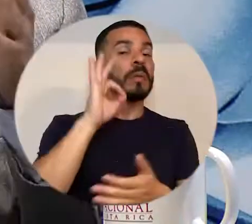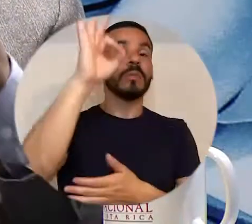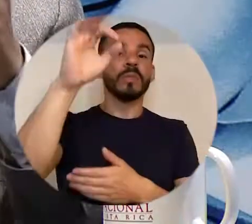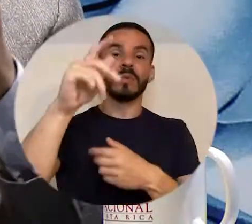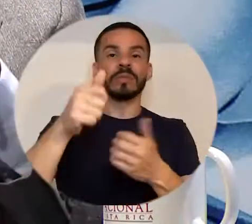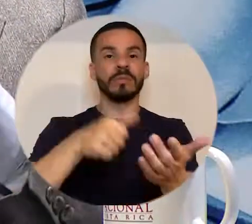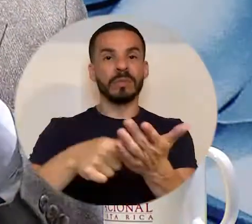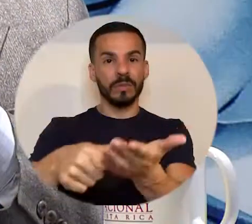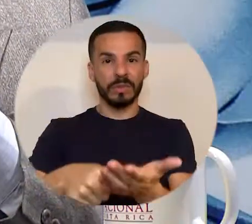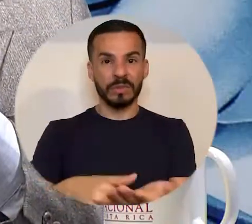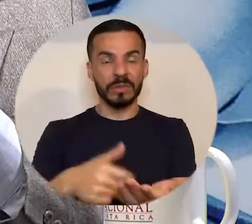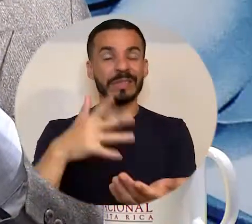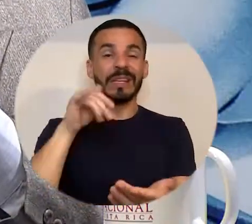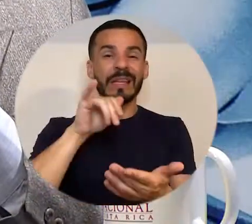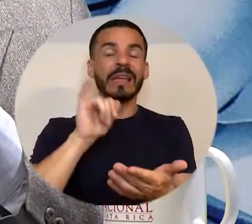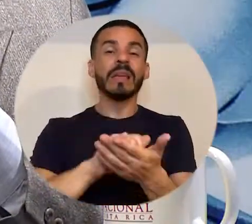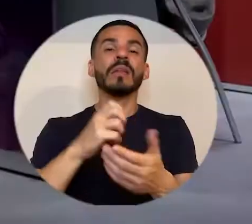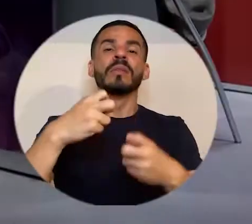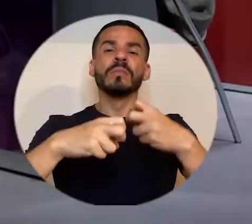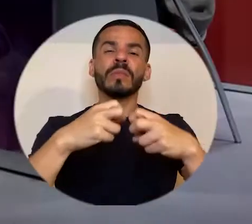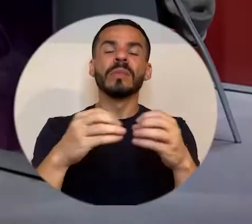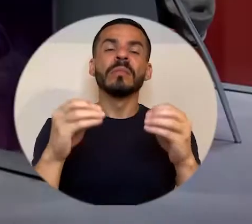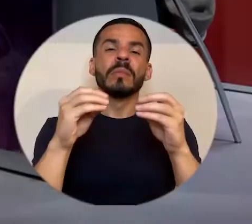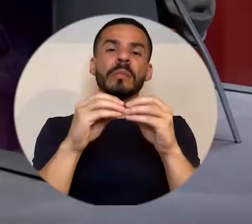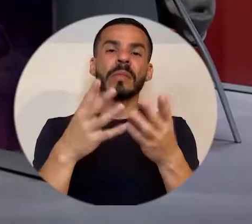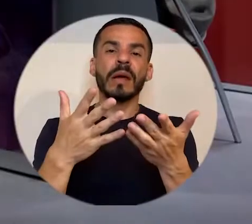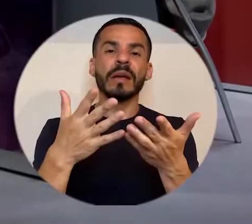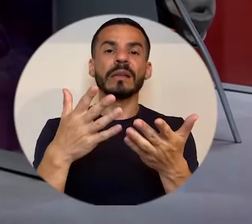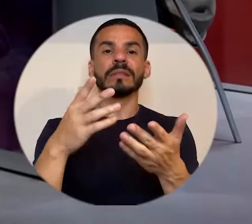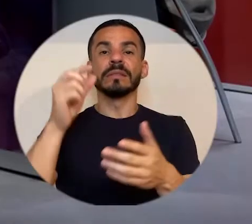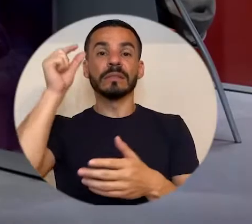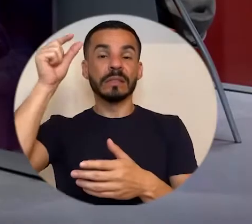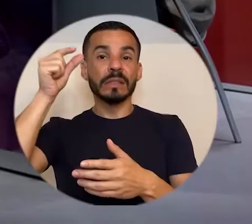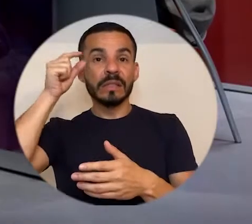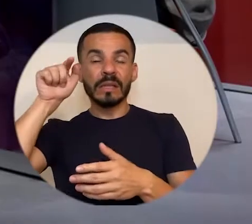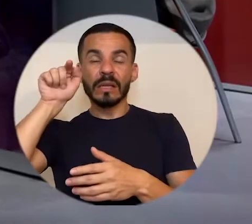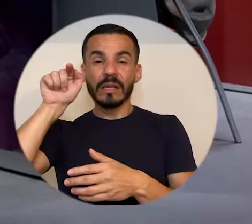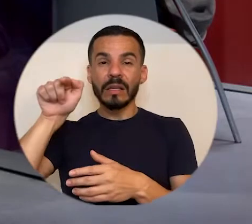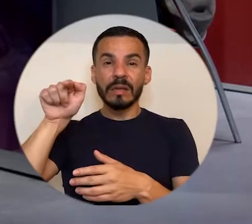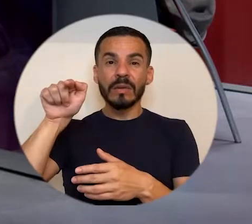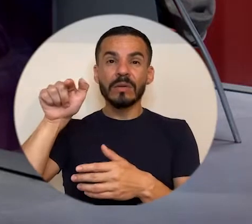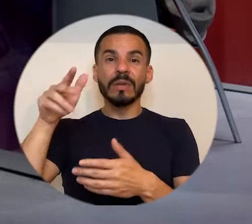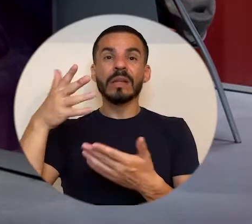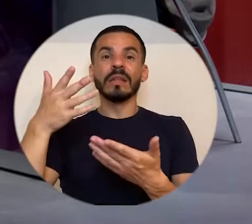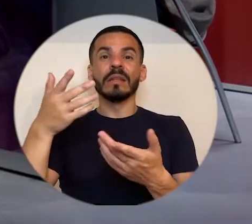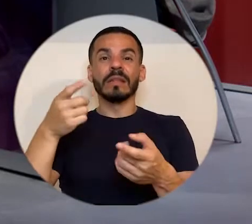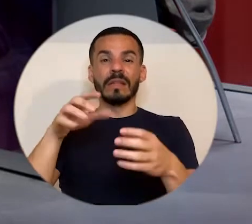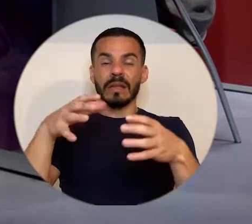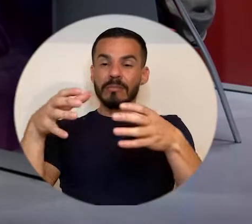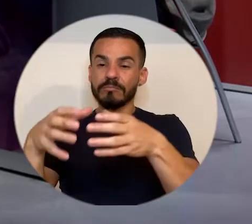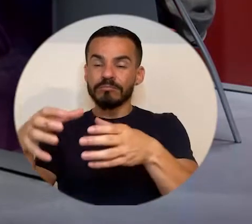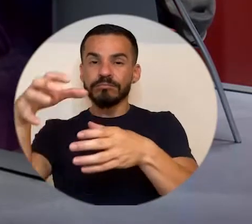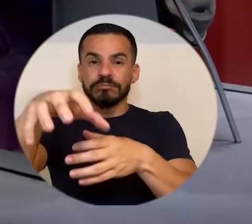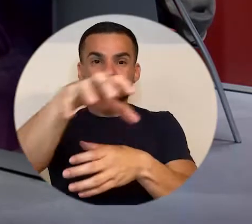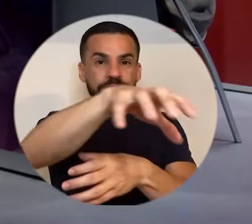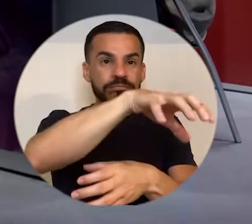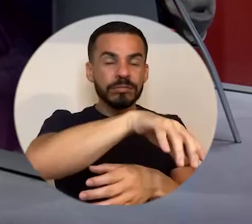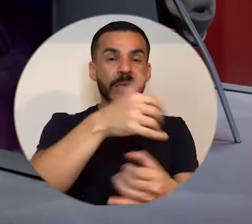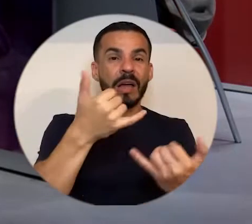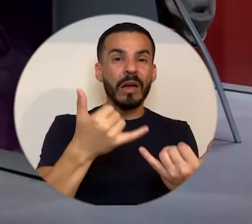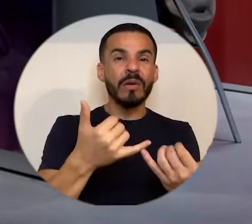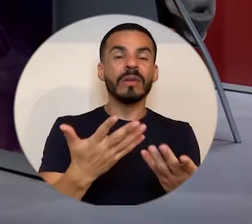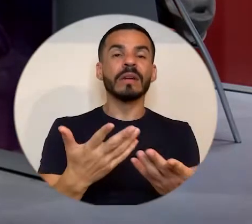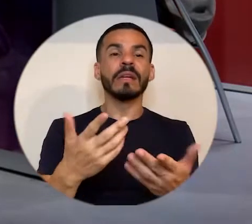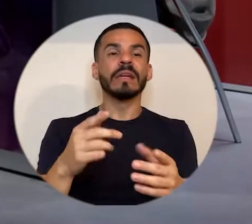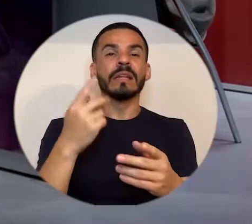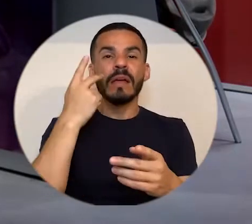elecciones. Entonces es un problema más de estados de condados que se está dando ahora y que